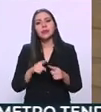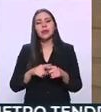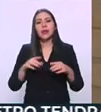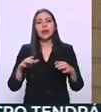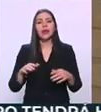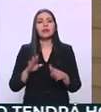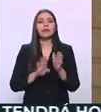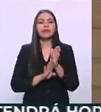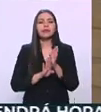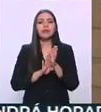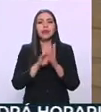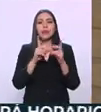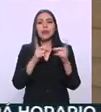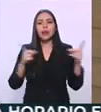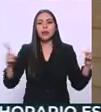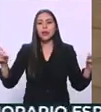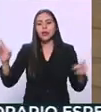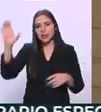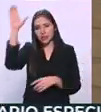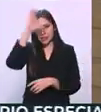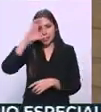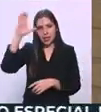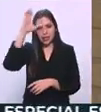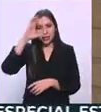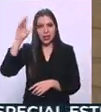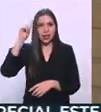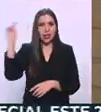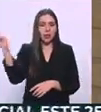desarrollo tecnológico, humanístico, de innovación tan